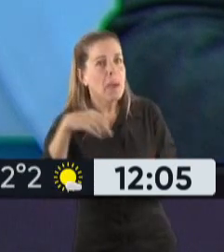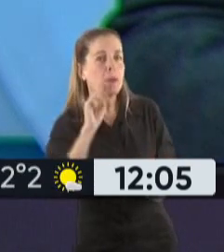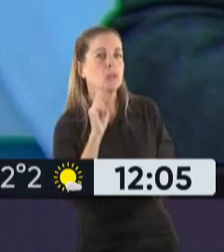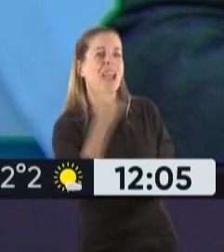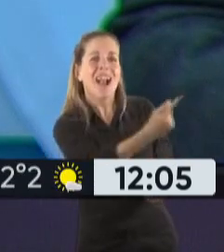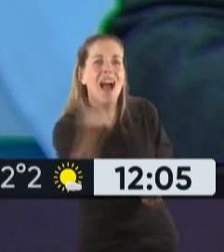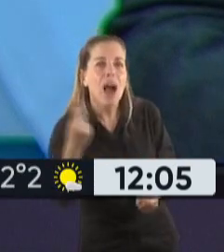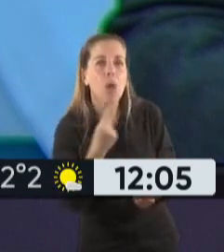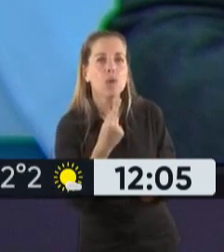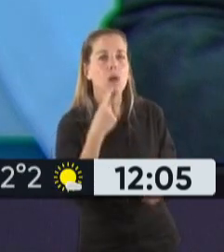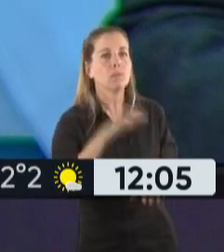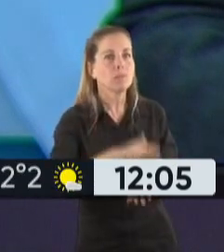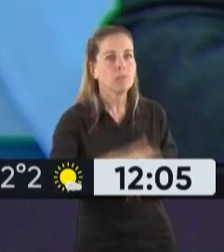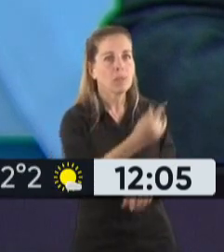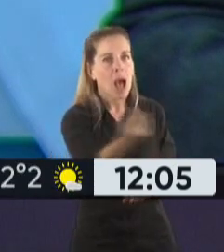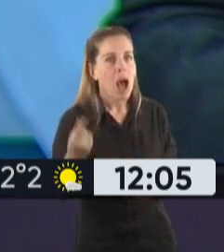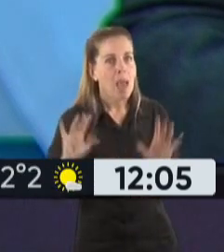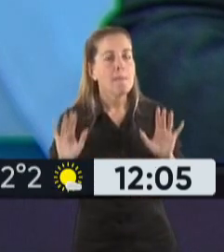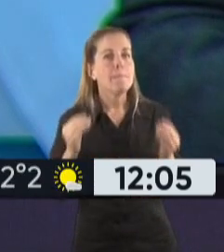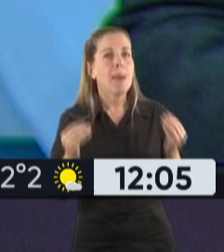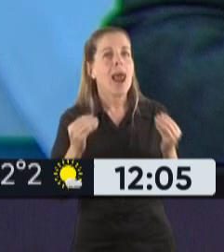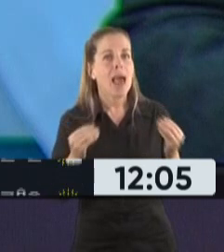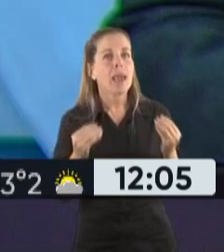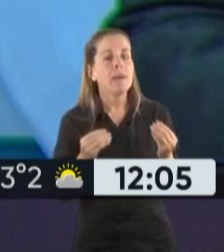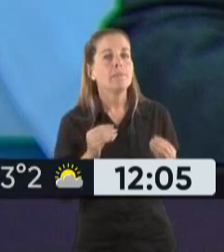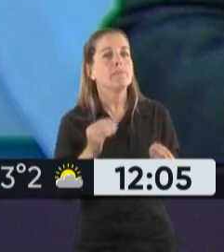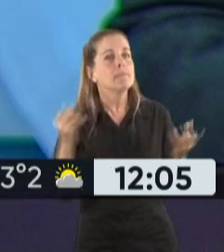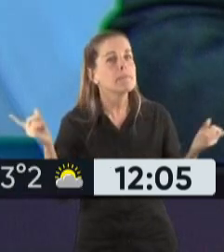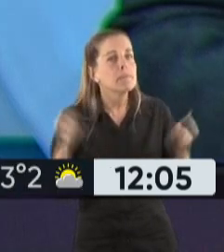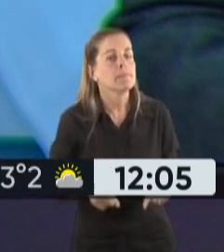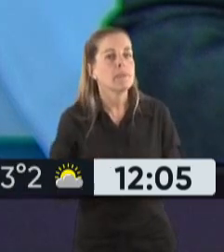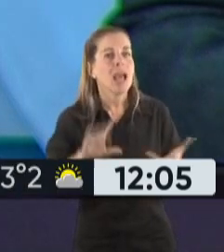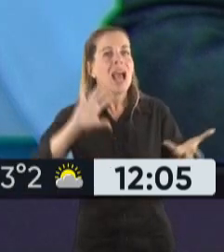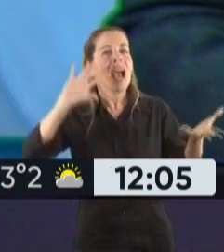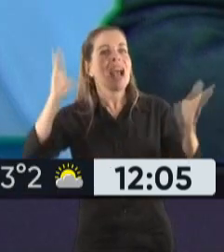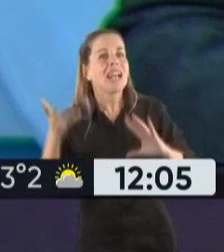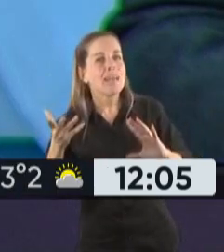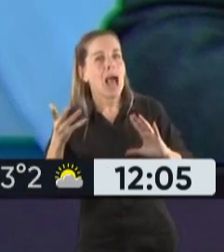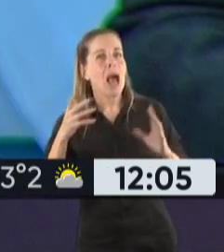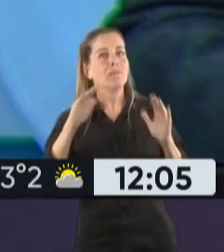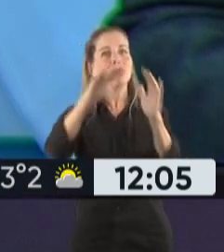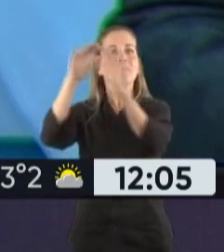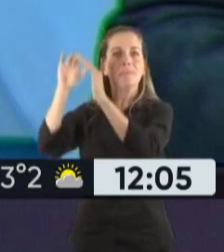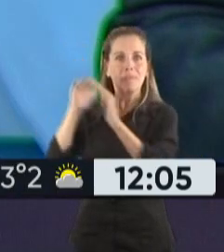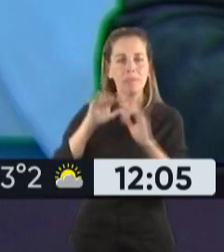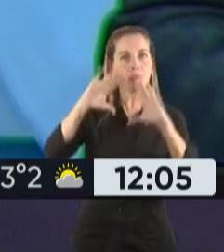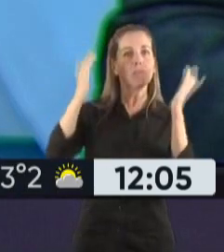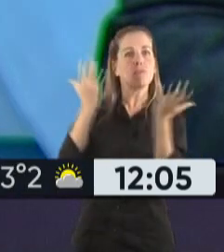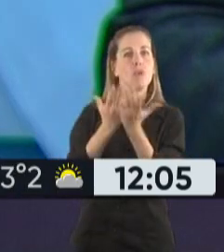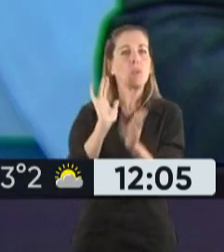hacer para recuperar racionalidad en el clima del mundo, que es una forma de